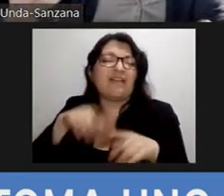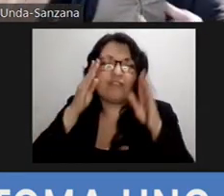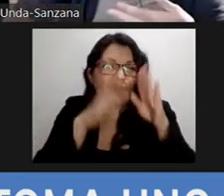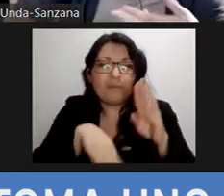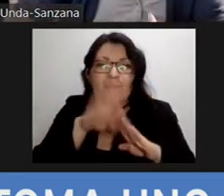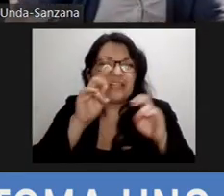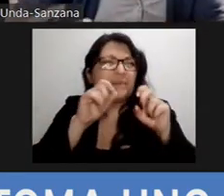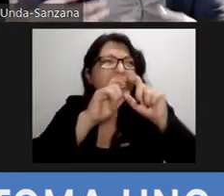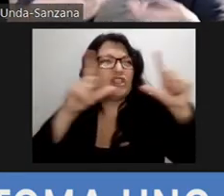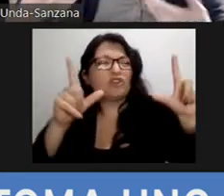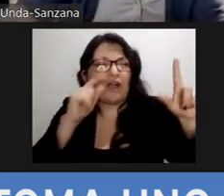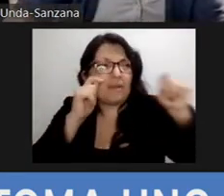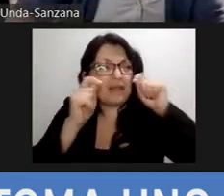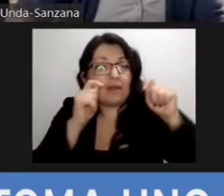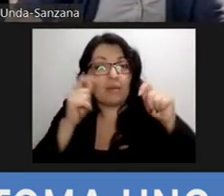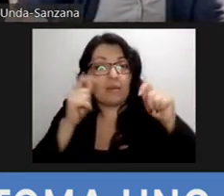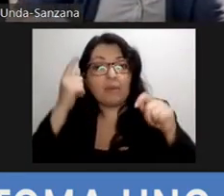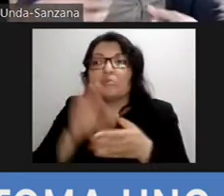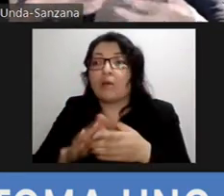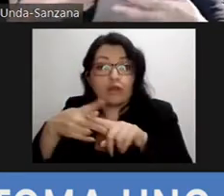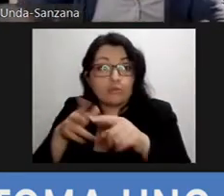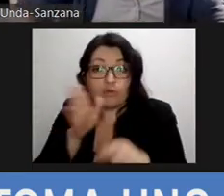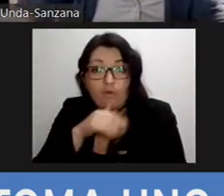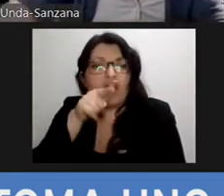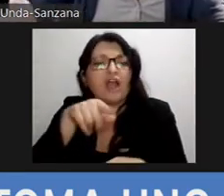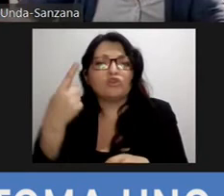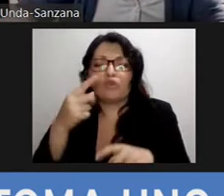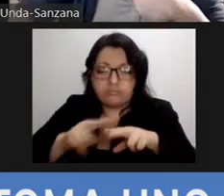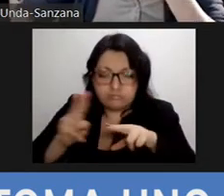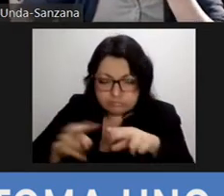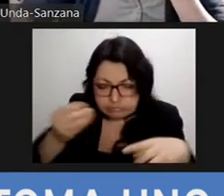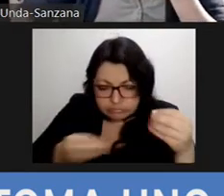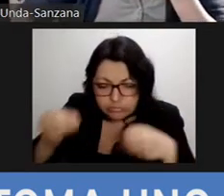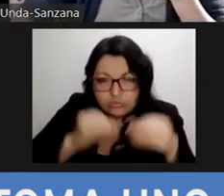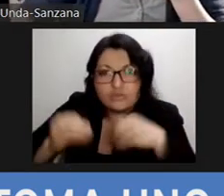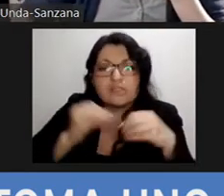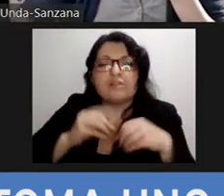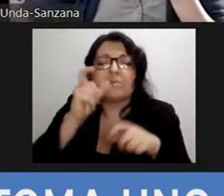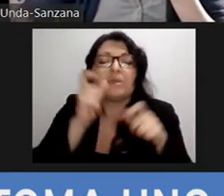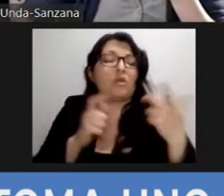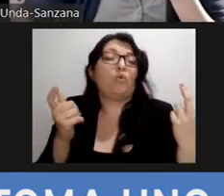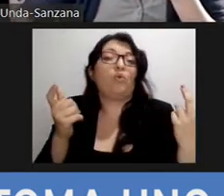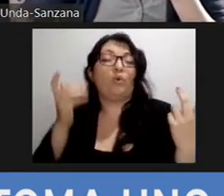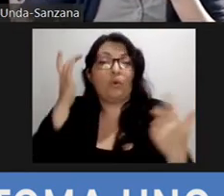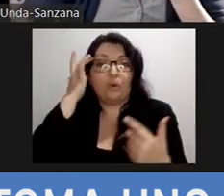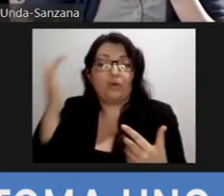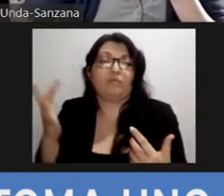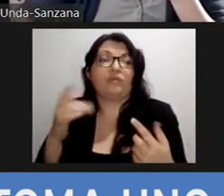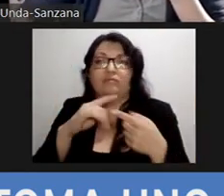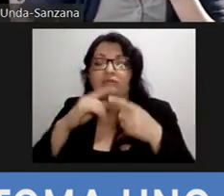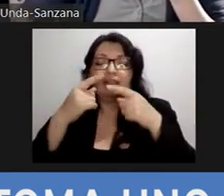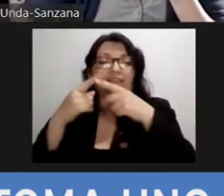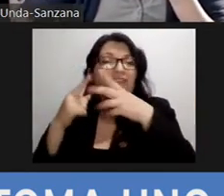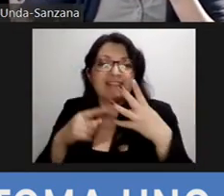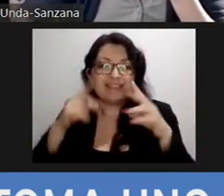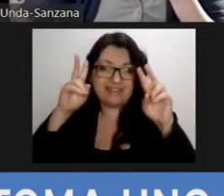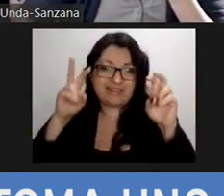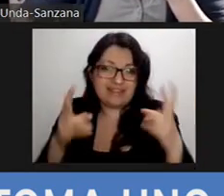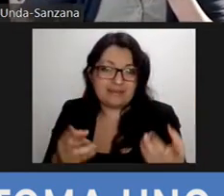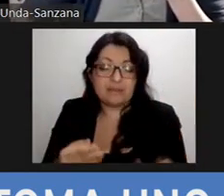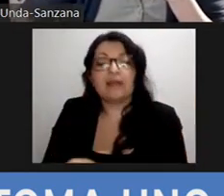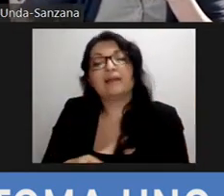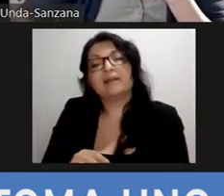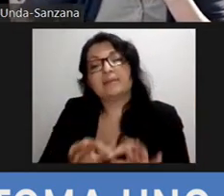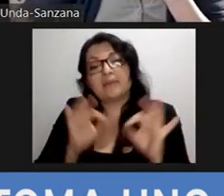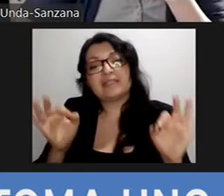pero cuando no tenía un instrumento lo inventaba, entonces persona muy versátil. Eh,